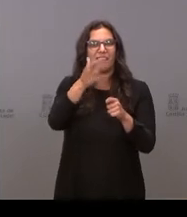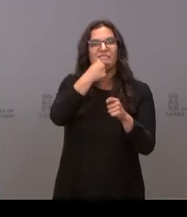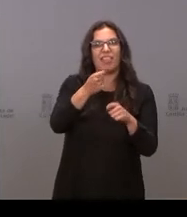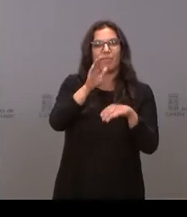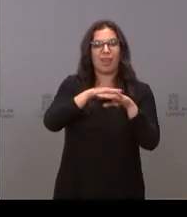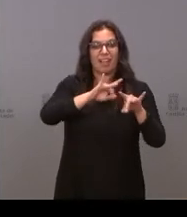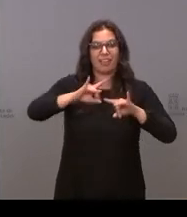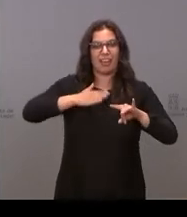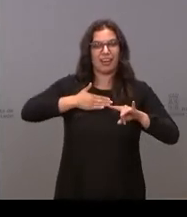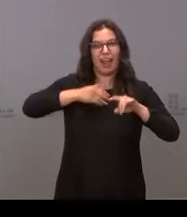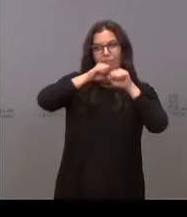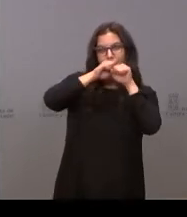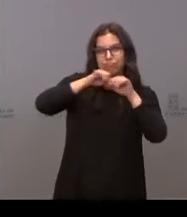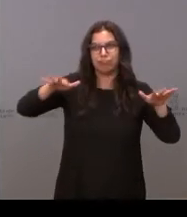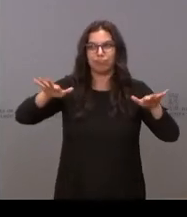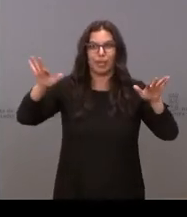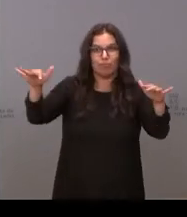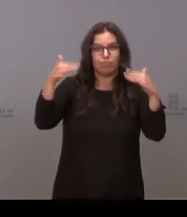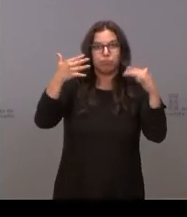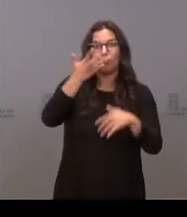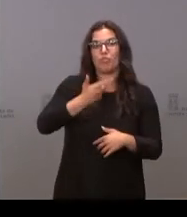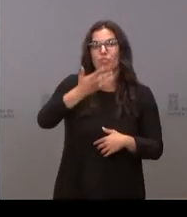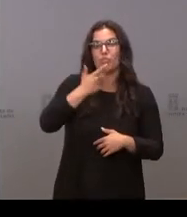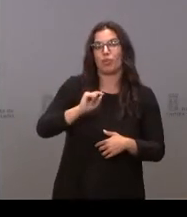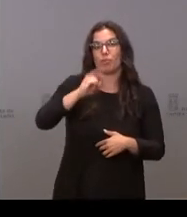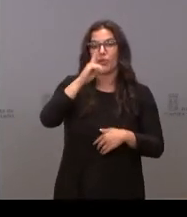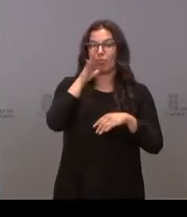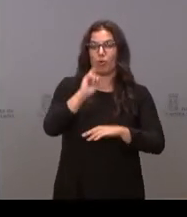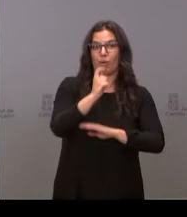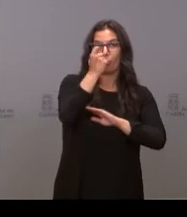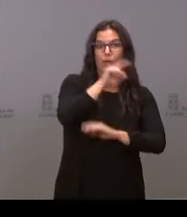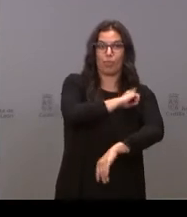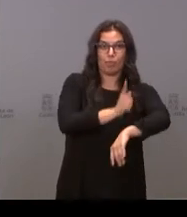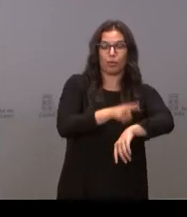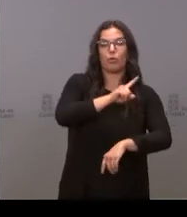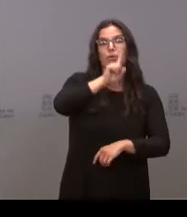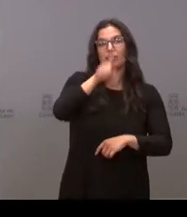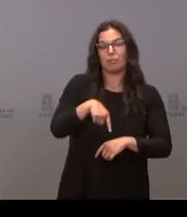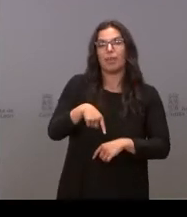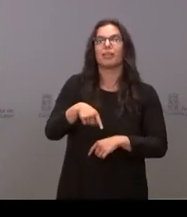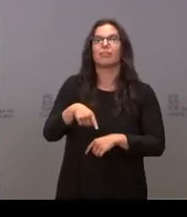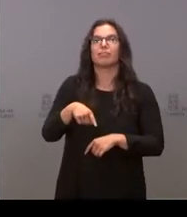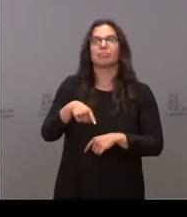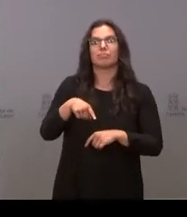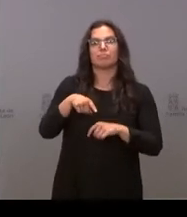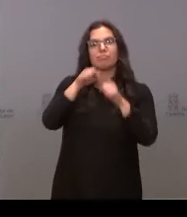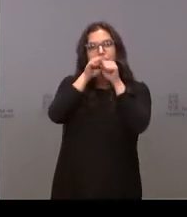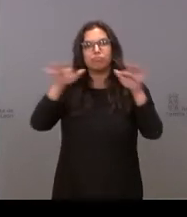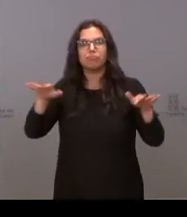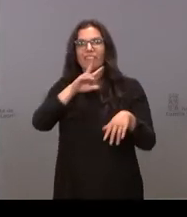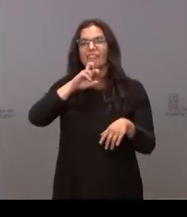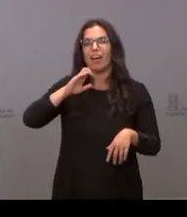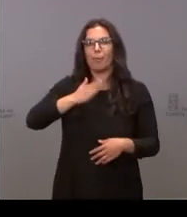nuestra tierra como campeones deportivos, sino que también permite dar a conocer nuestros